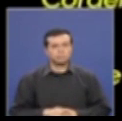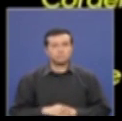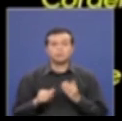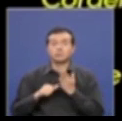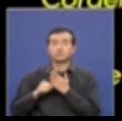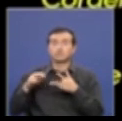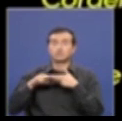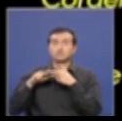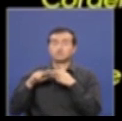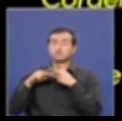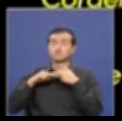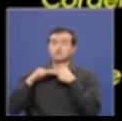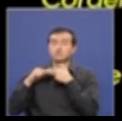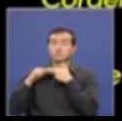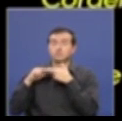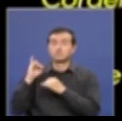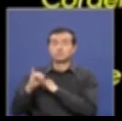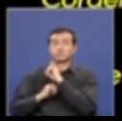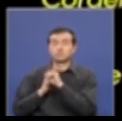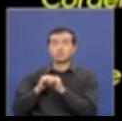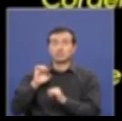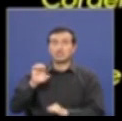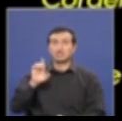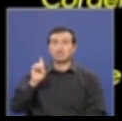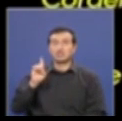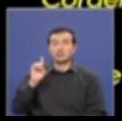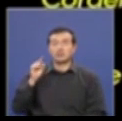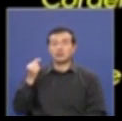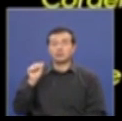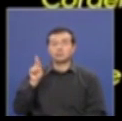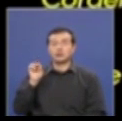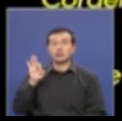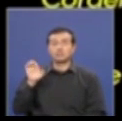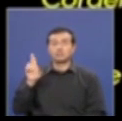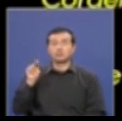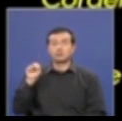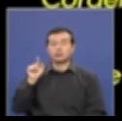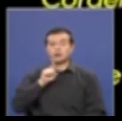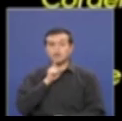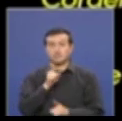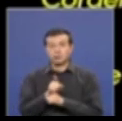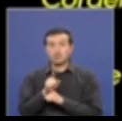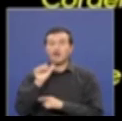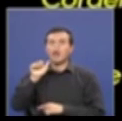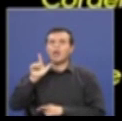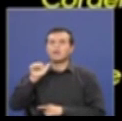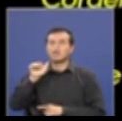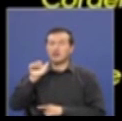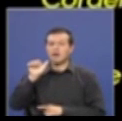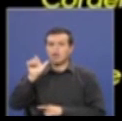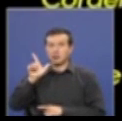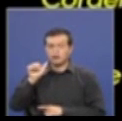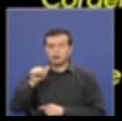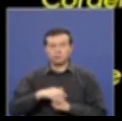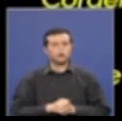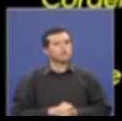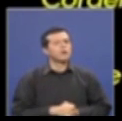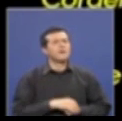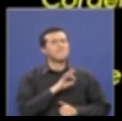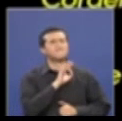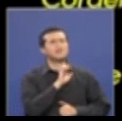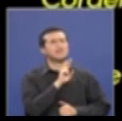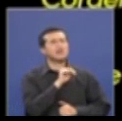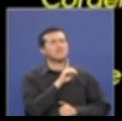Canciller, descartó el Renderán. Está pensando en Ayala. Pensaba en Ayala. Y Fernández de